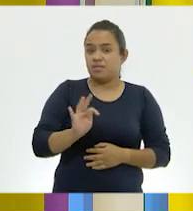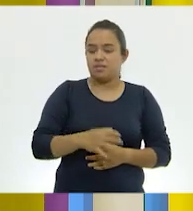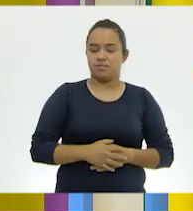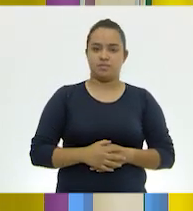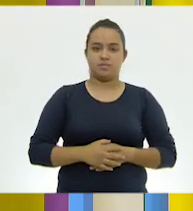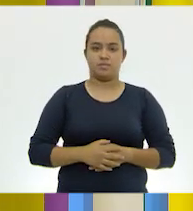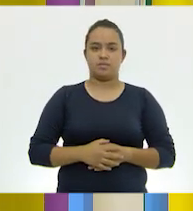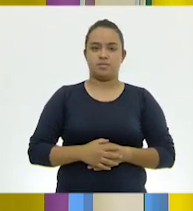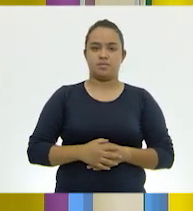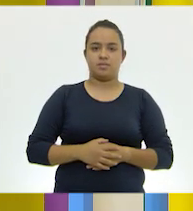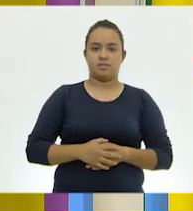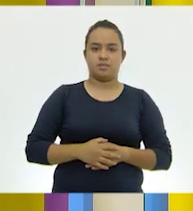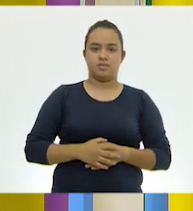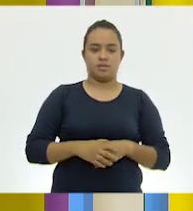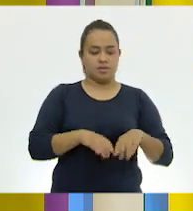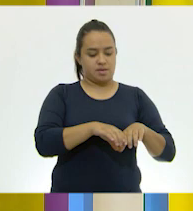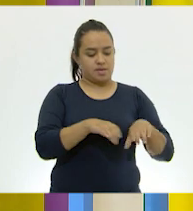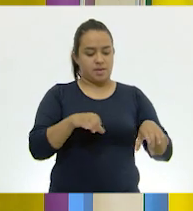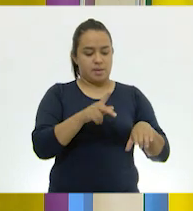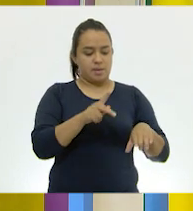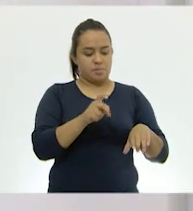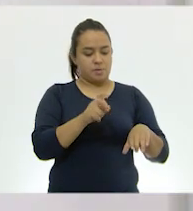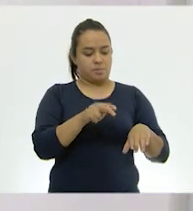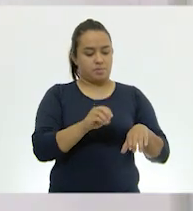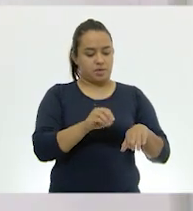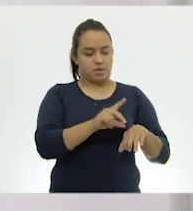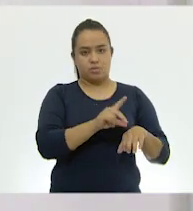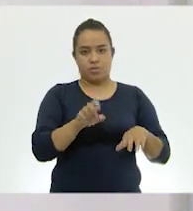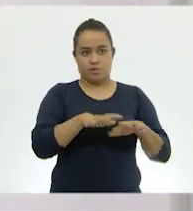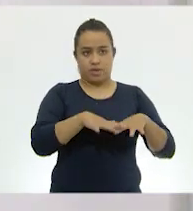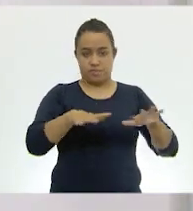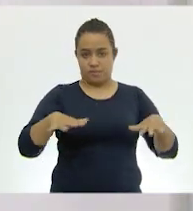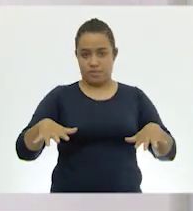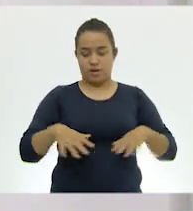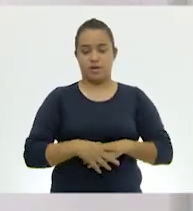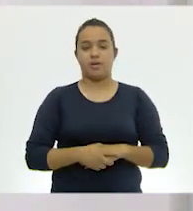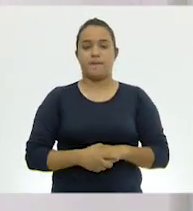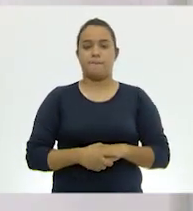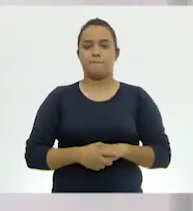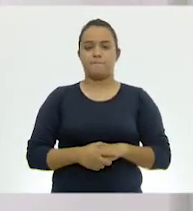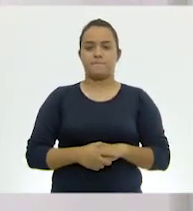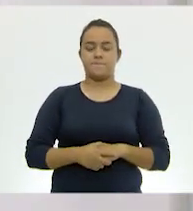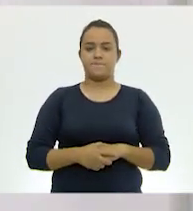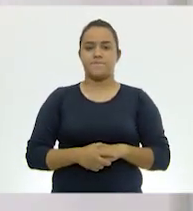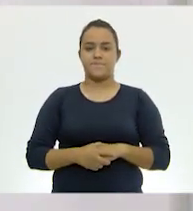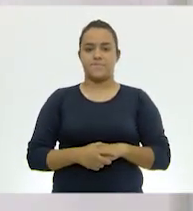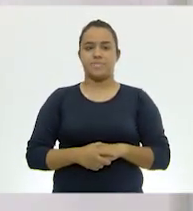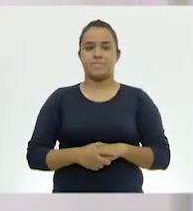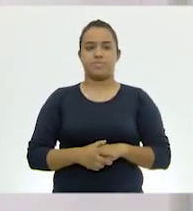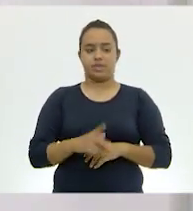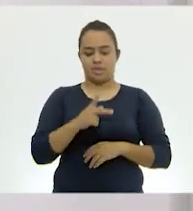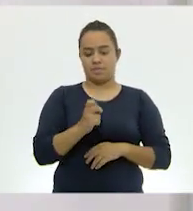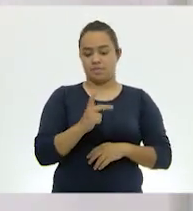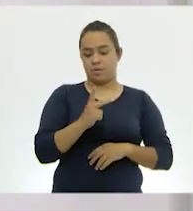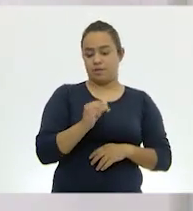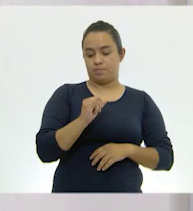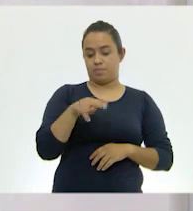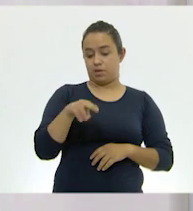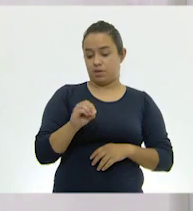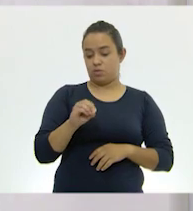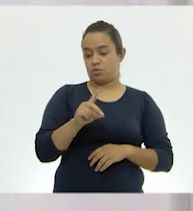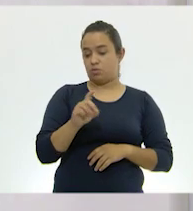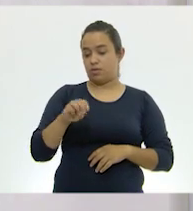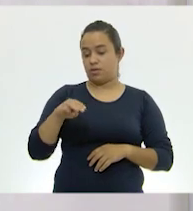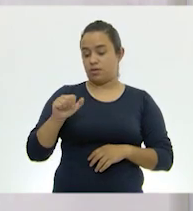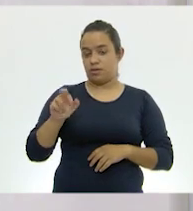¿Un pepino de mar? Un pepino de mar, sí, también. bien. Ok. Vamos a ponerlo. Pepino de mar. Pepino de